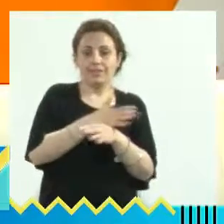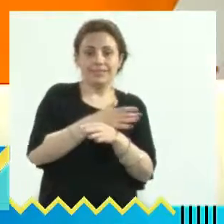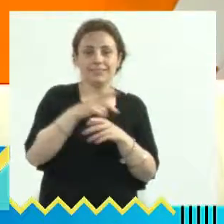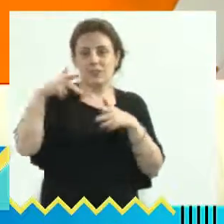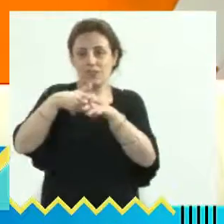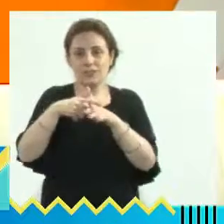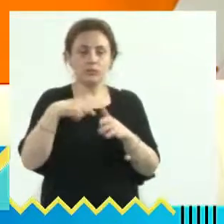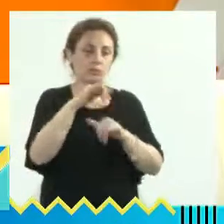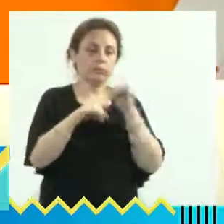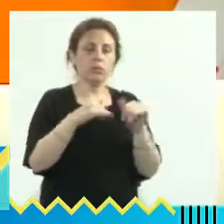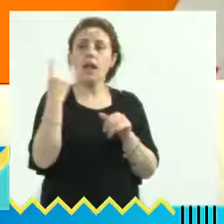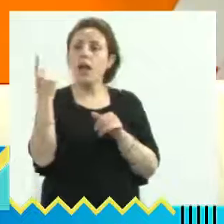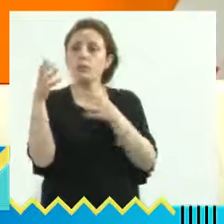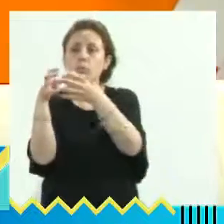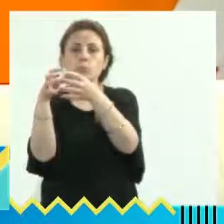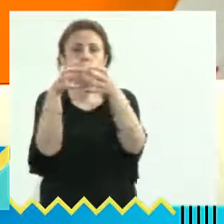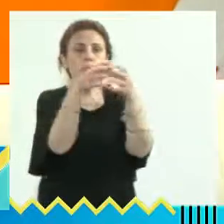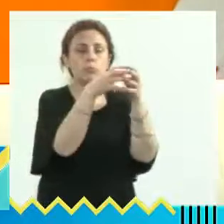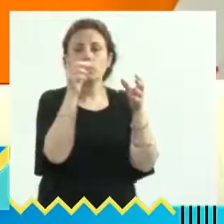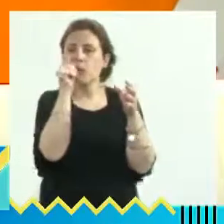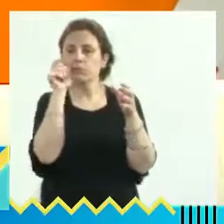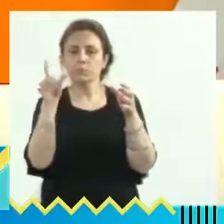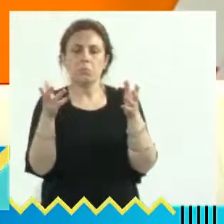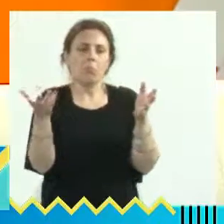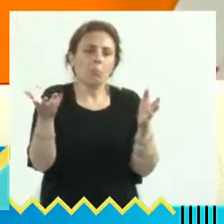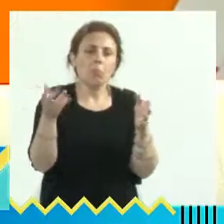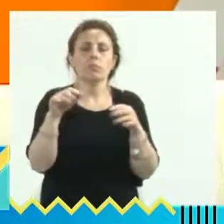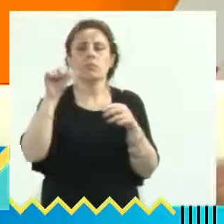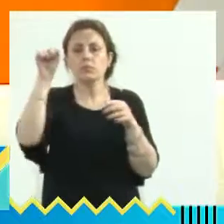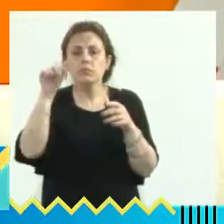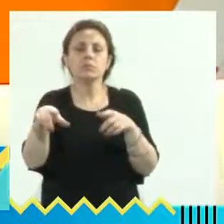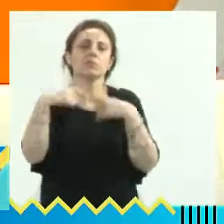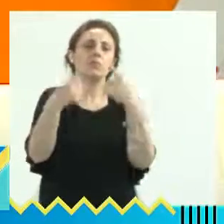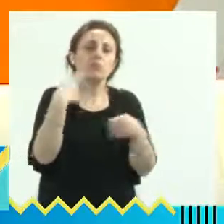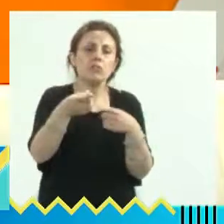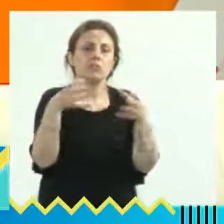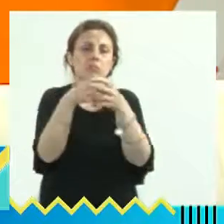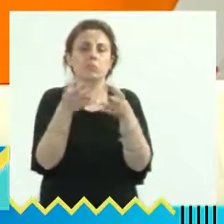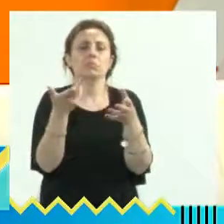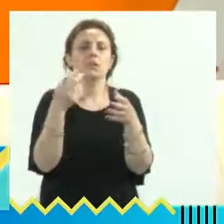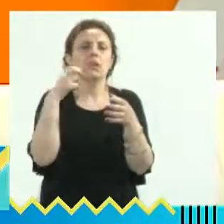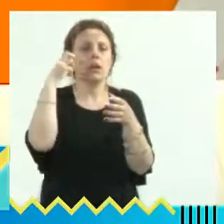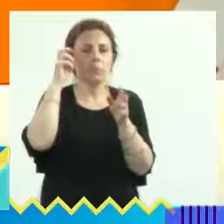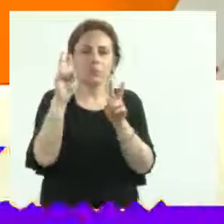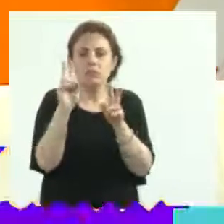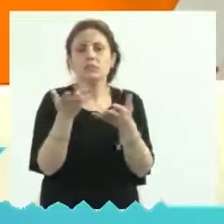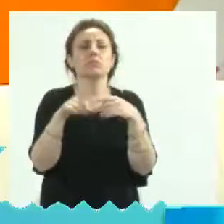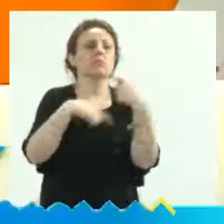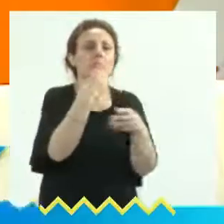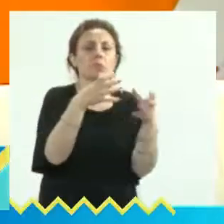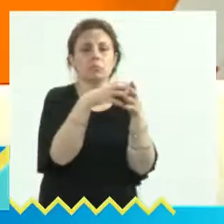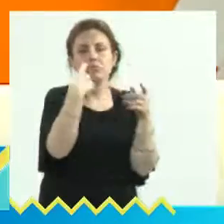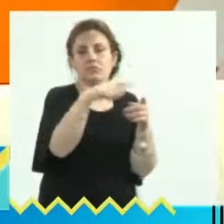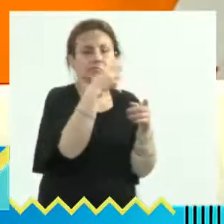bueno, cada partido político, así como la izquierda tiene mucha representación femenina, el justicialismo ha logrado introducirlo en